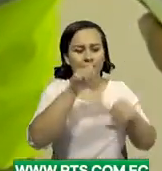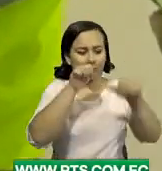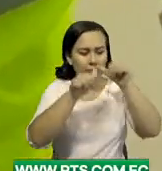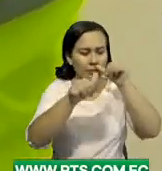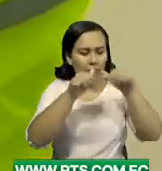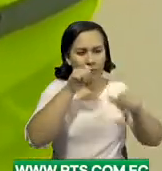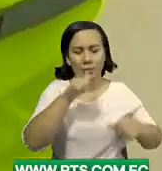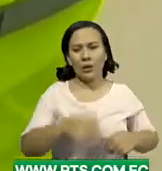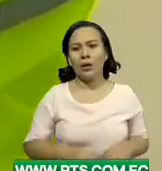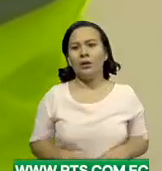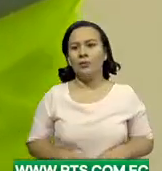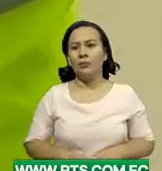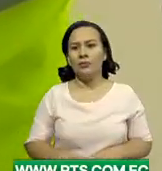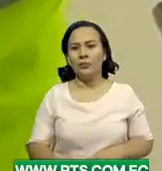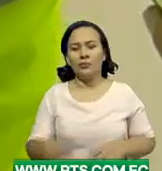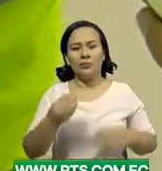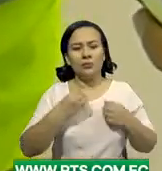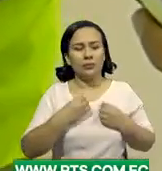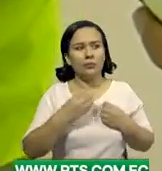adquirirla,